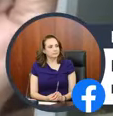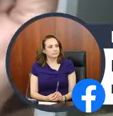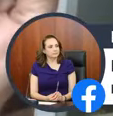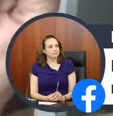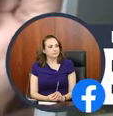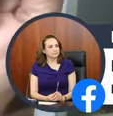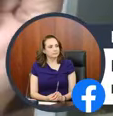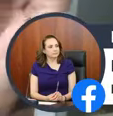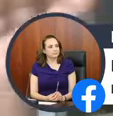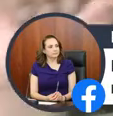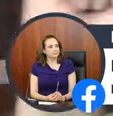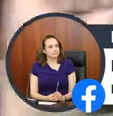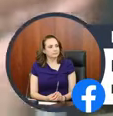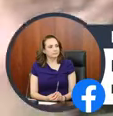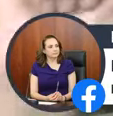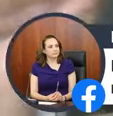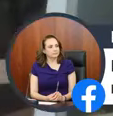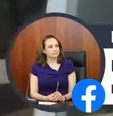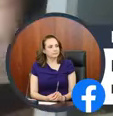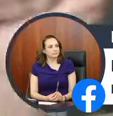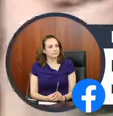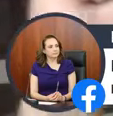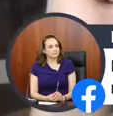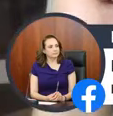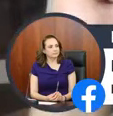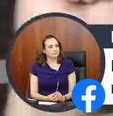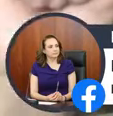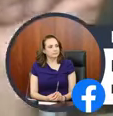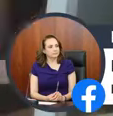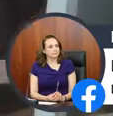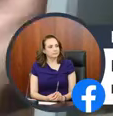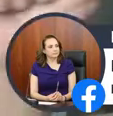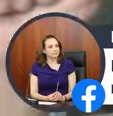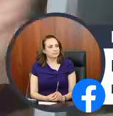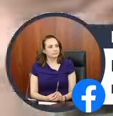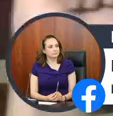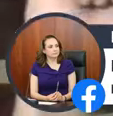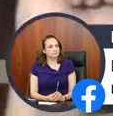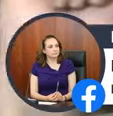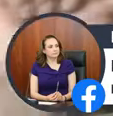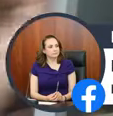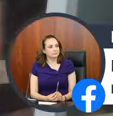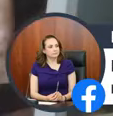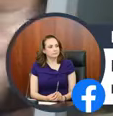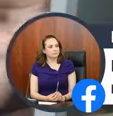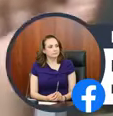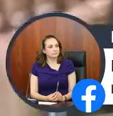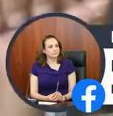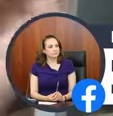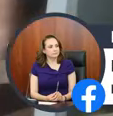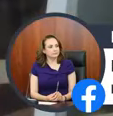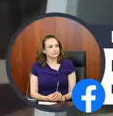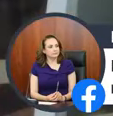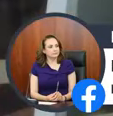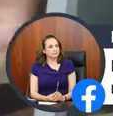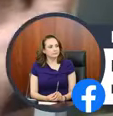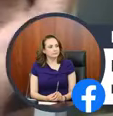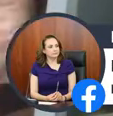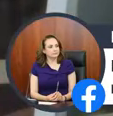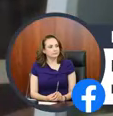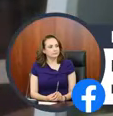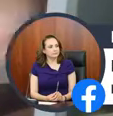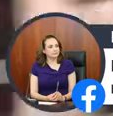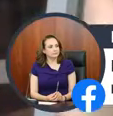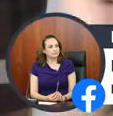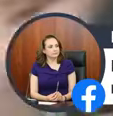culpa. Una madre no puede vivir de rodillas ante sus hijos por